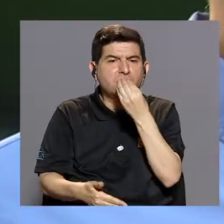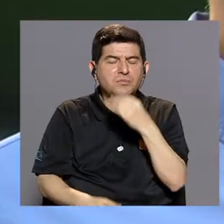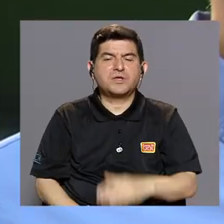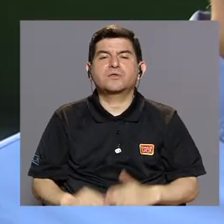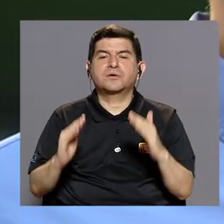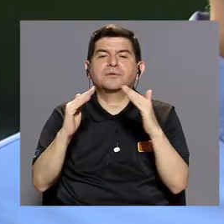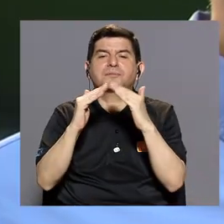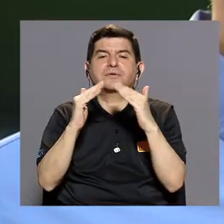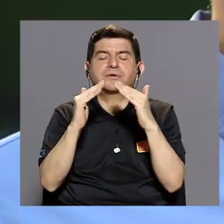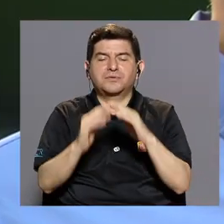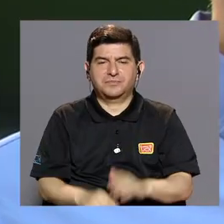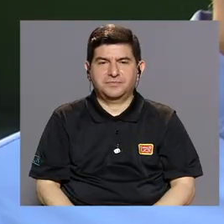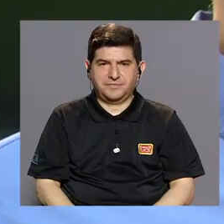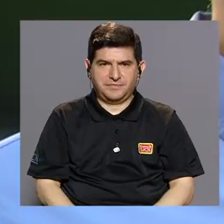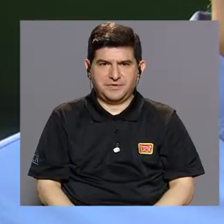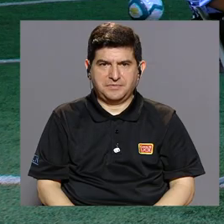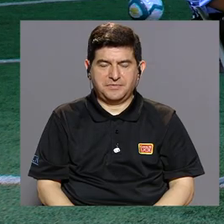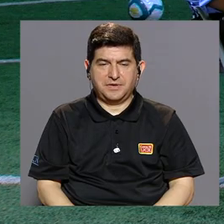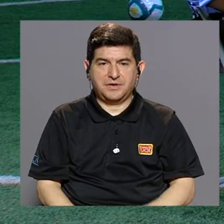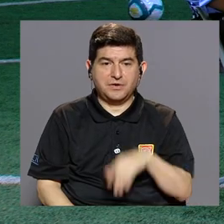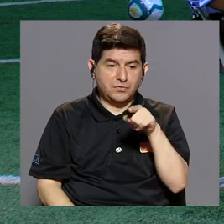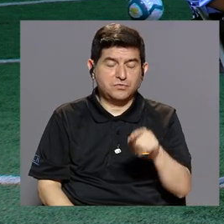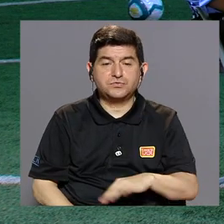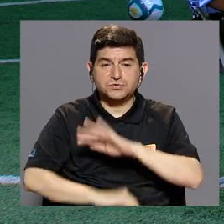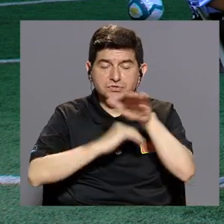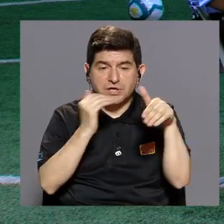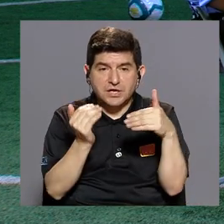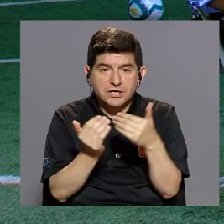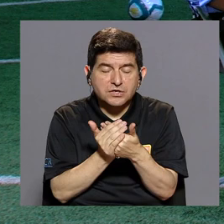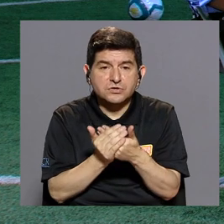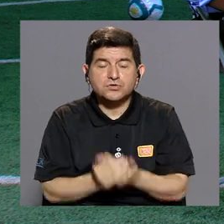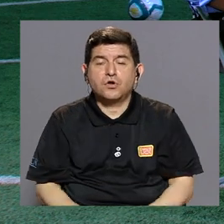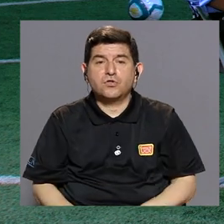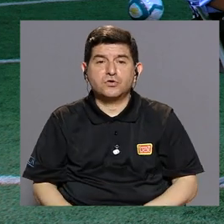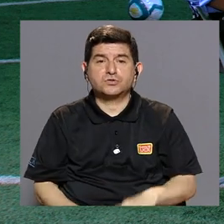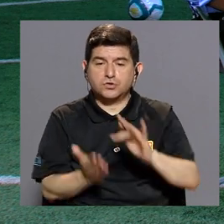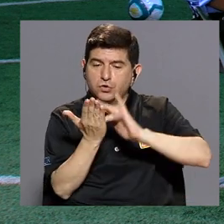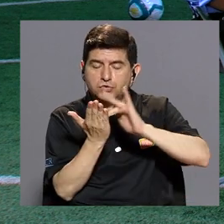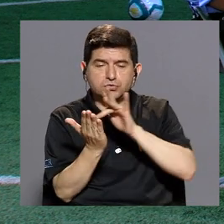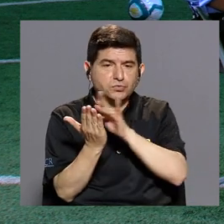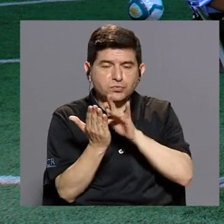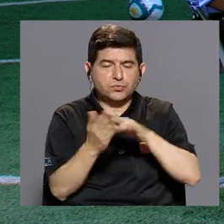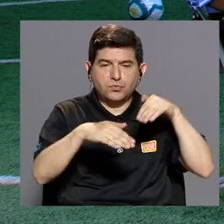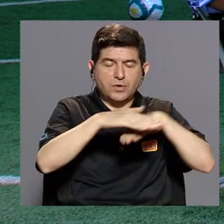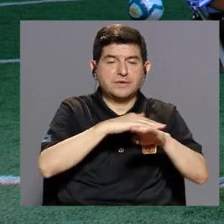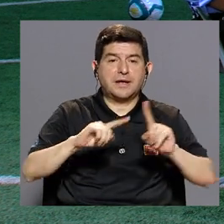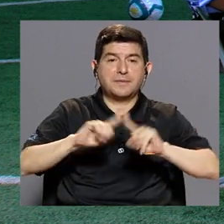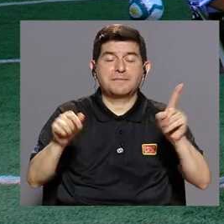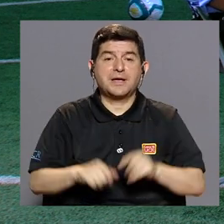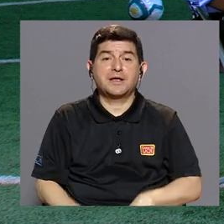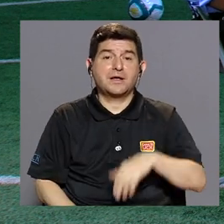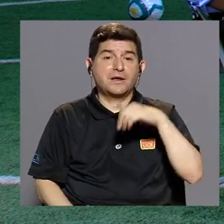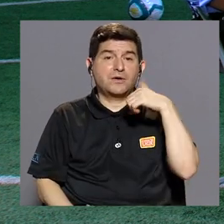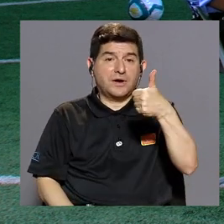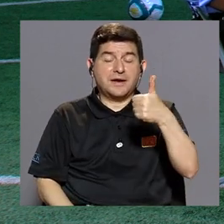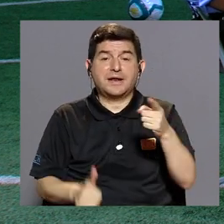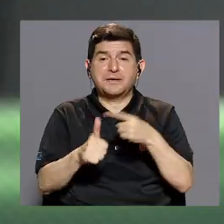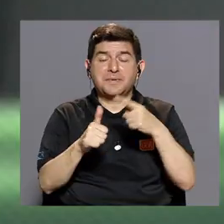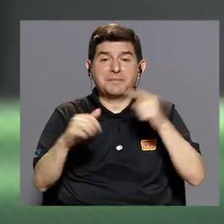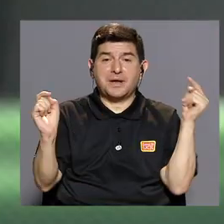puedas convivir, guardar todos los dispositivos móviles y demás, pero ese día veníamos de empatar, de ganar el primer punto en la